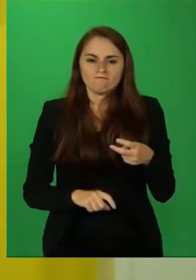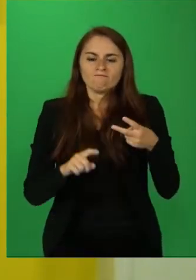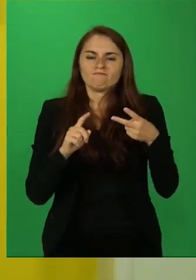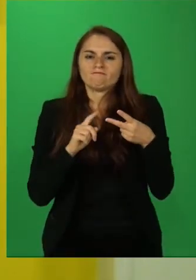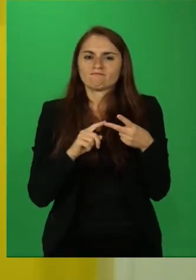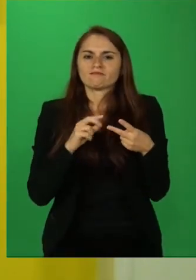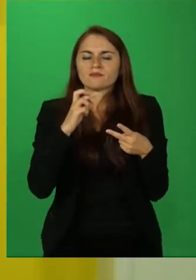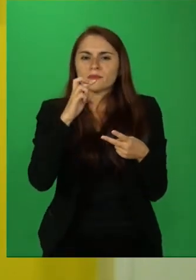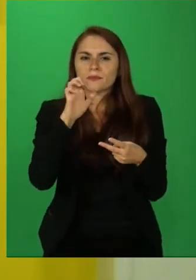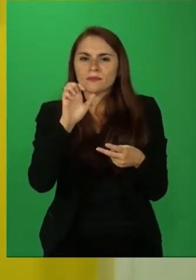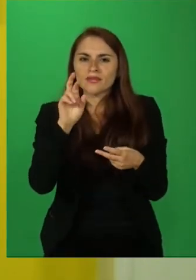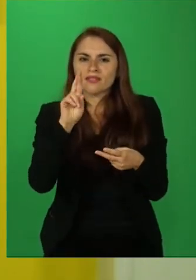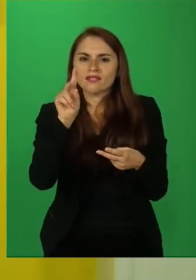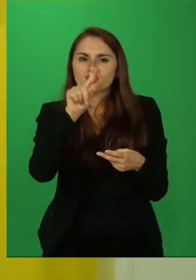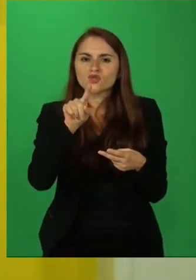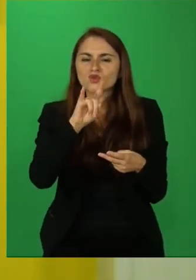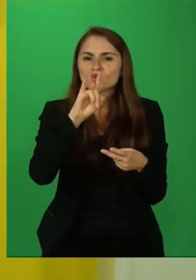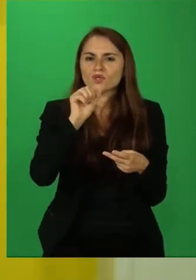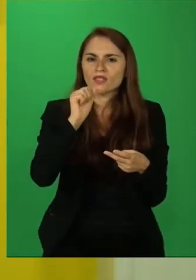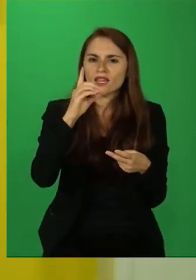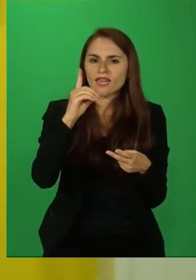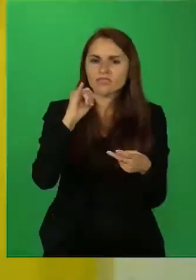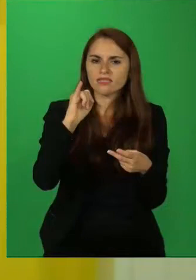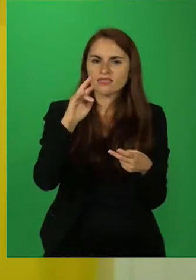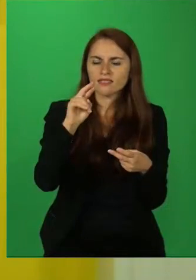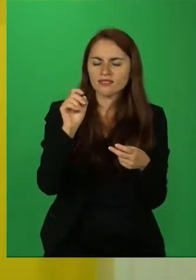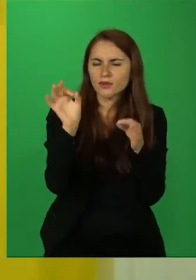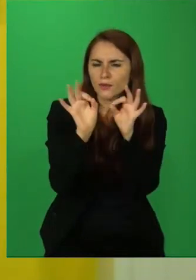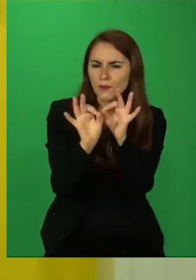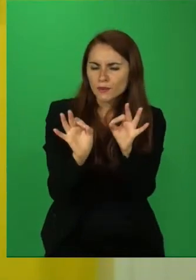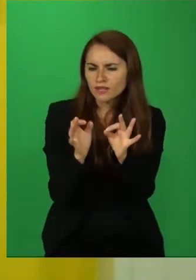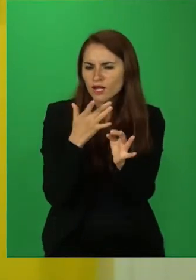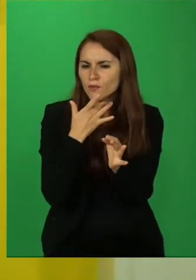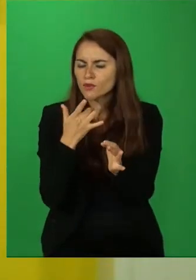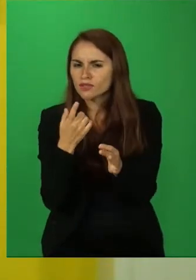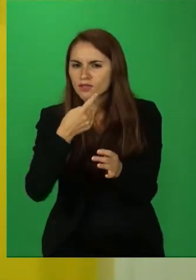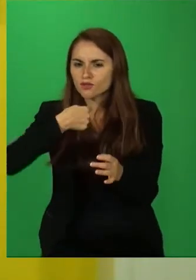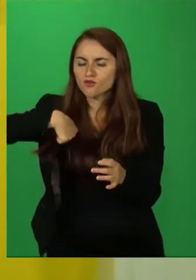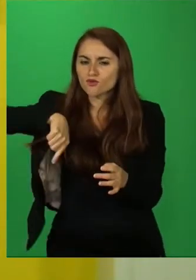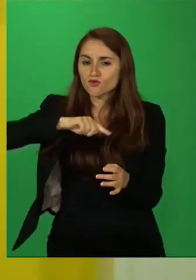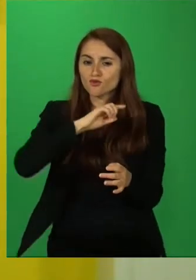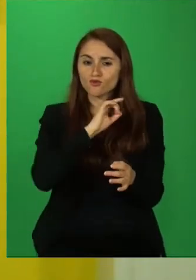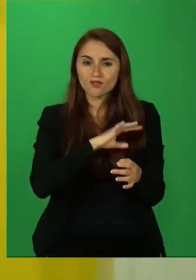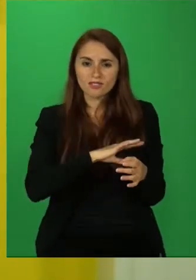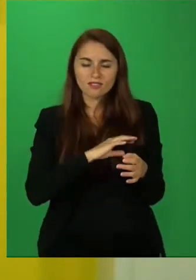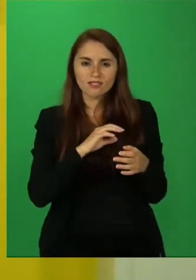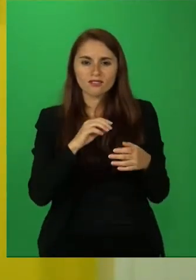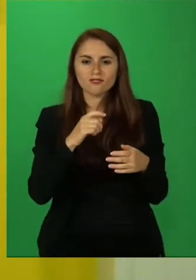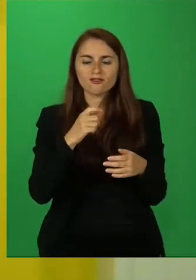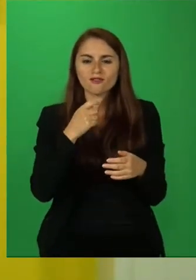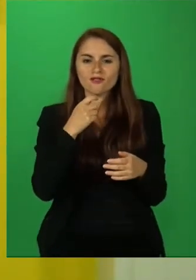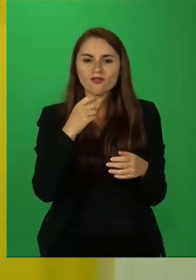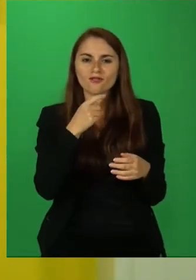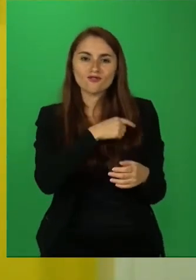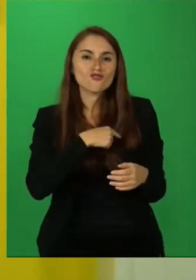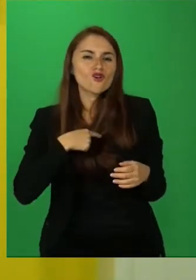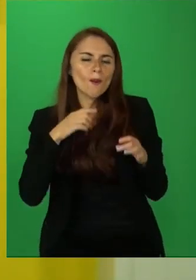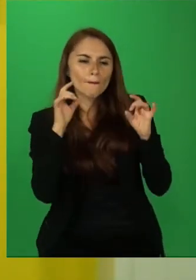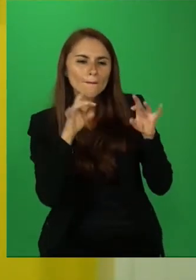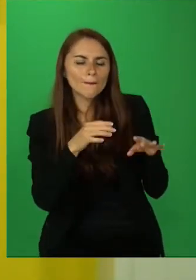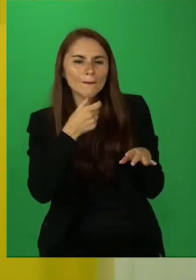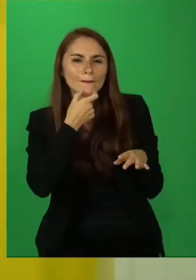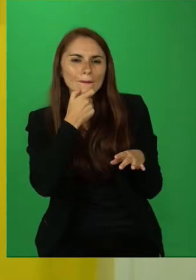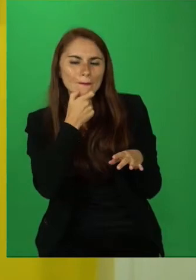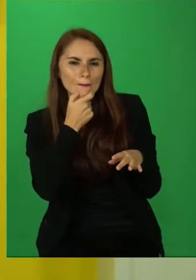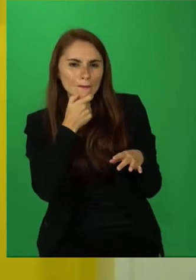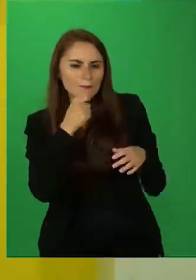Persuadir de por qué nos hacemos llamar los ingleses de Sudamérica. Presta atención acá, profesora, pero yo elegí